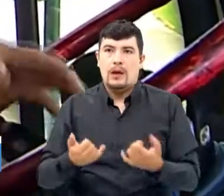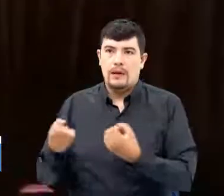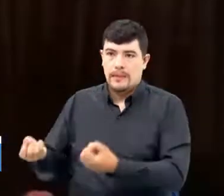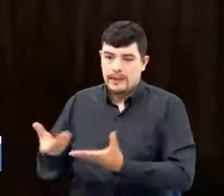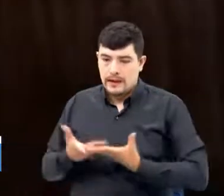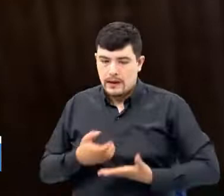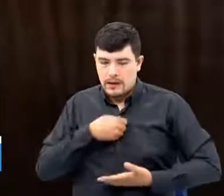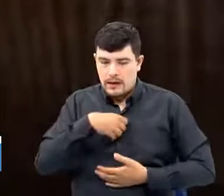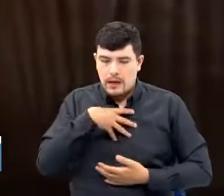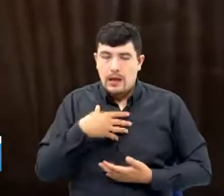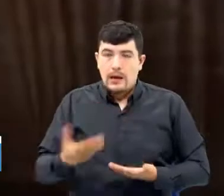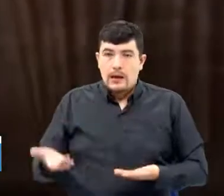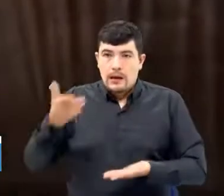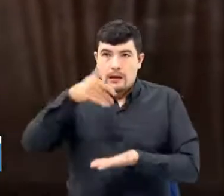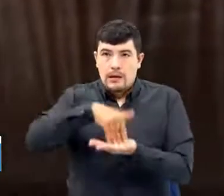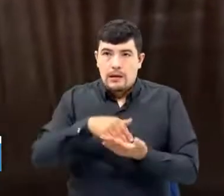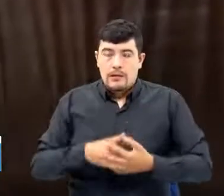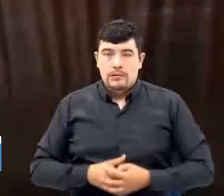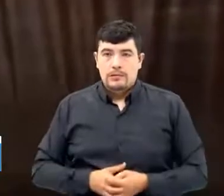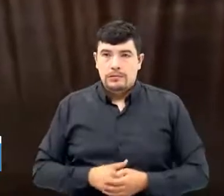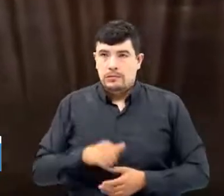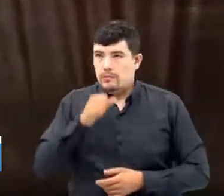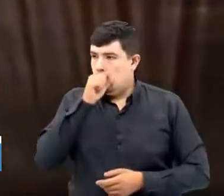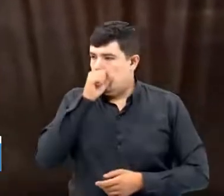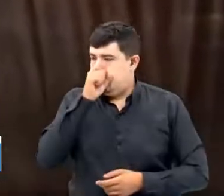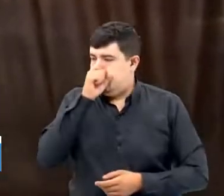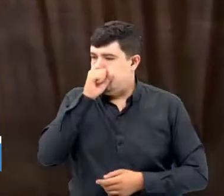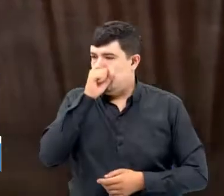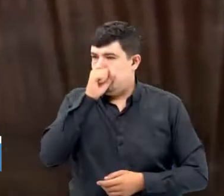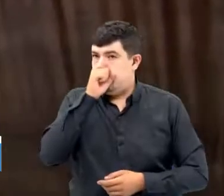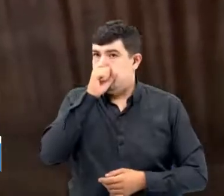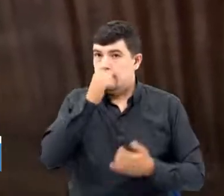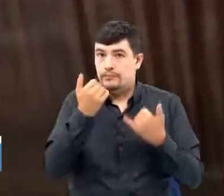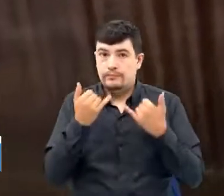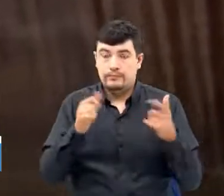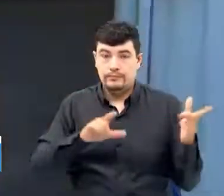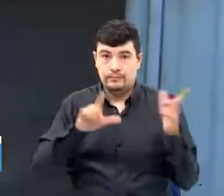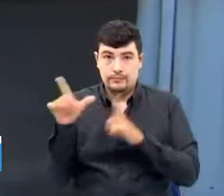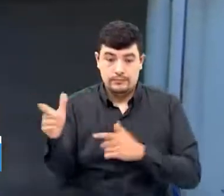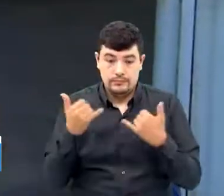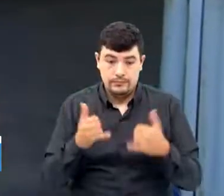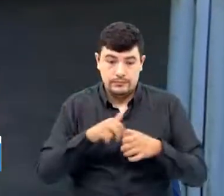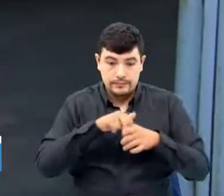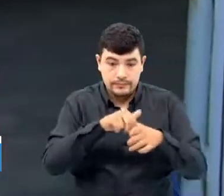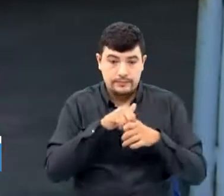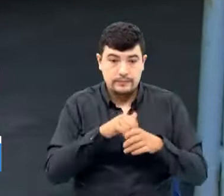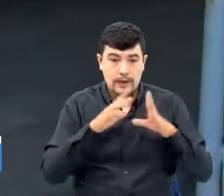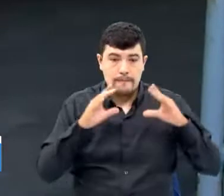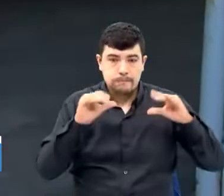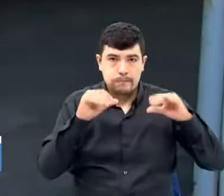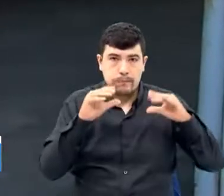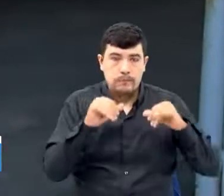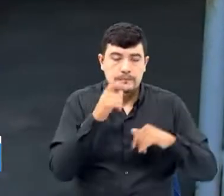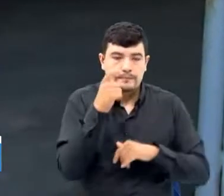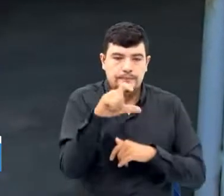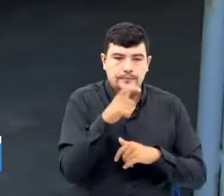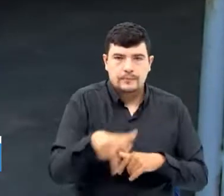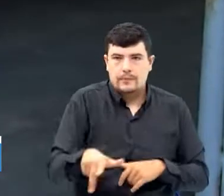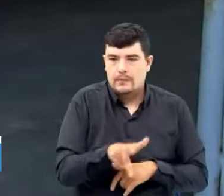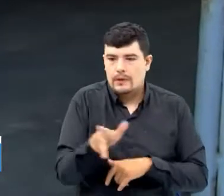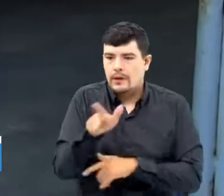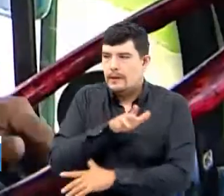vez. Hoy se alista para llevar sobre su vehículo espuma que exportarán desde Cúcuta hacia San Antonio del